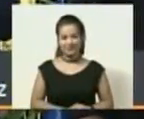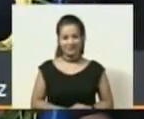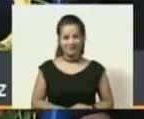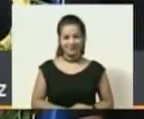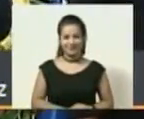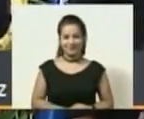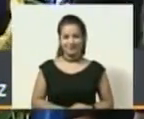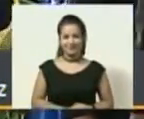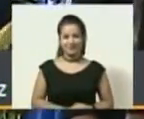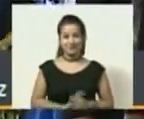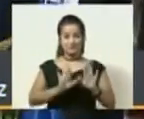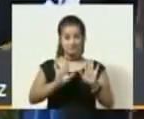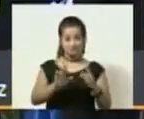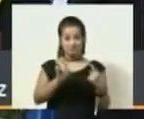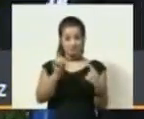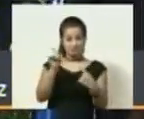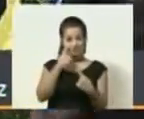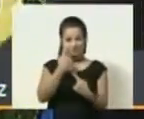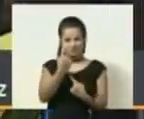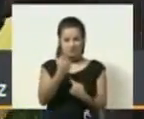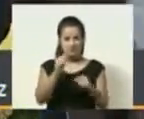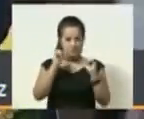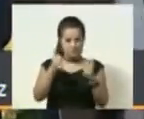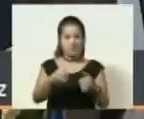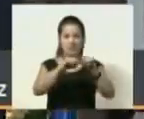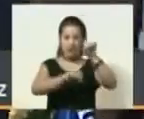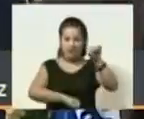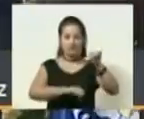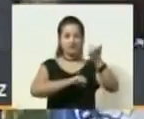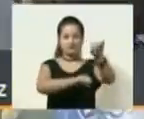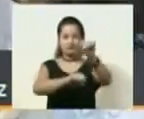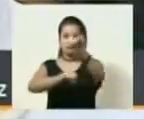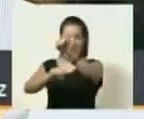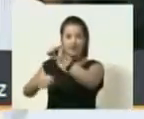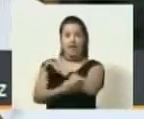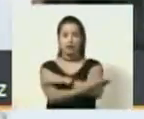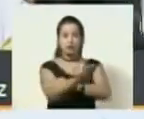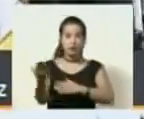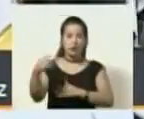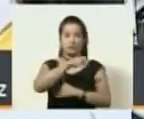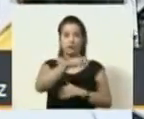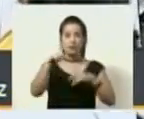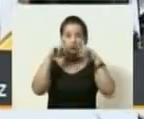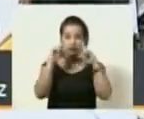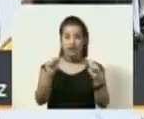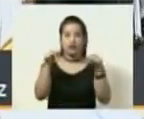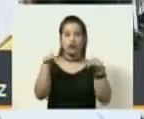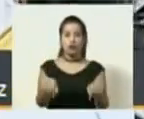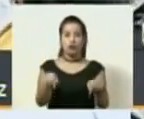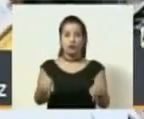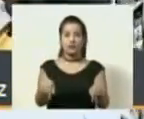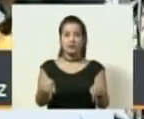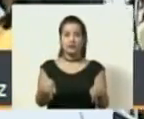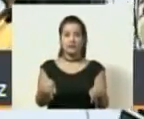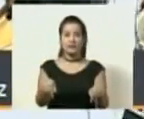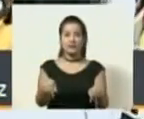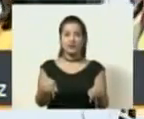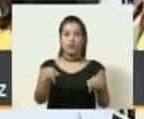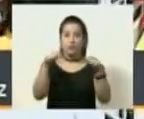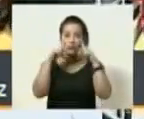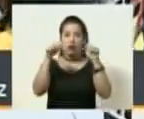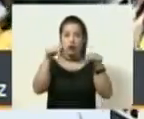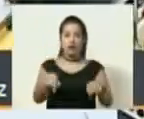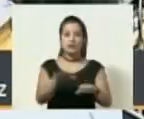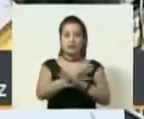Sí, en este momento ya se inicia lo que es la entrega de títulos a todos estos profesionales que el día de hoy, como ya realizaba